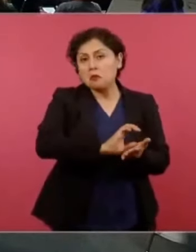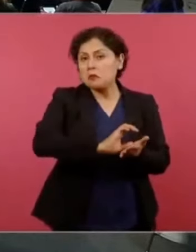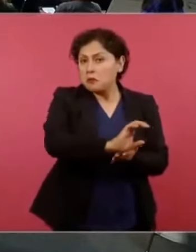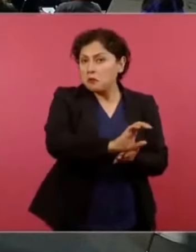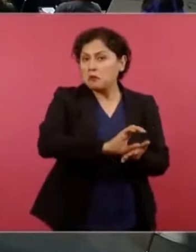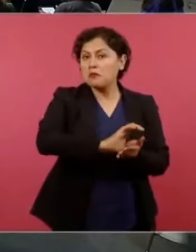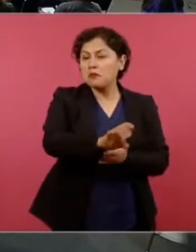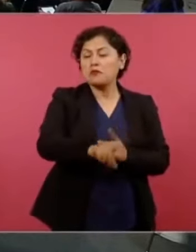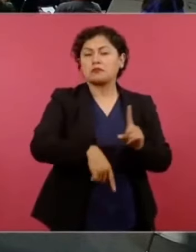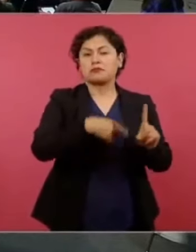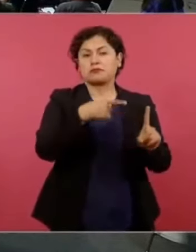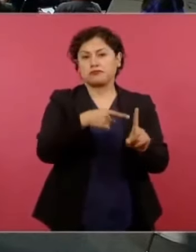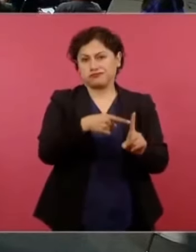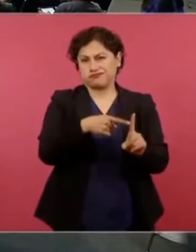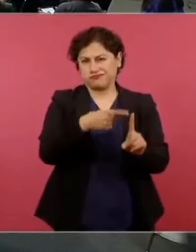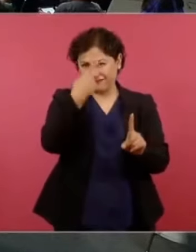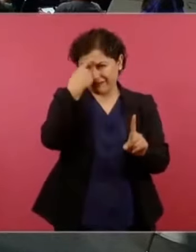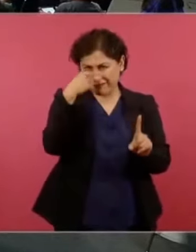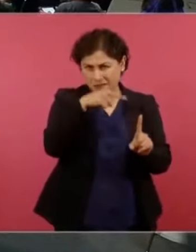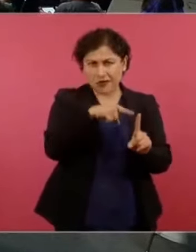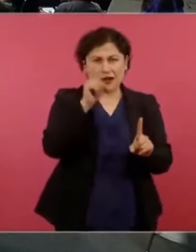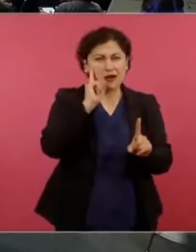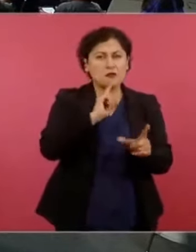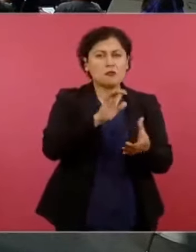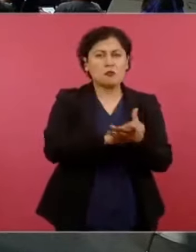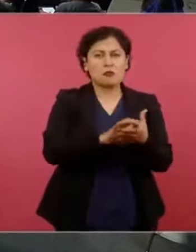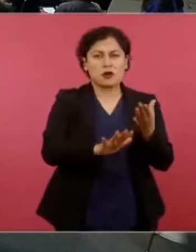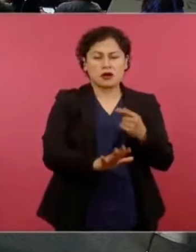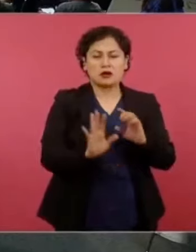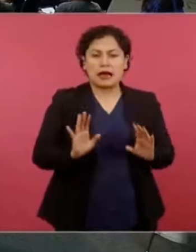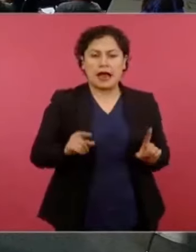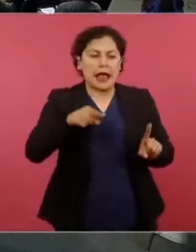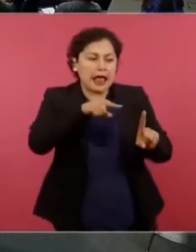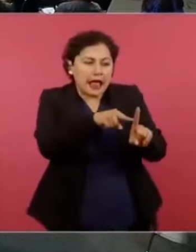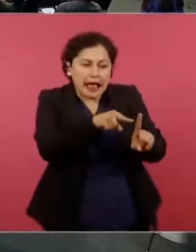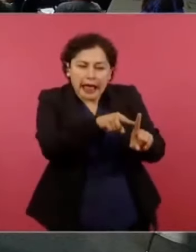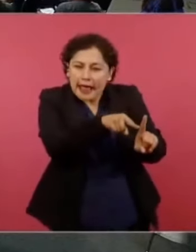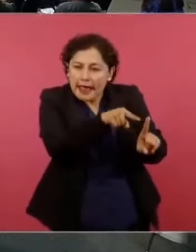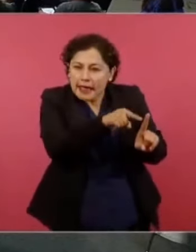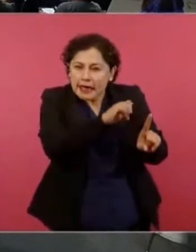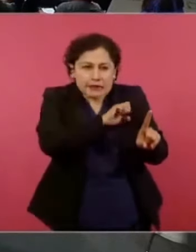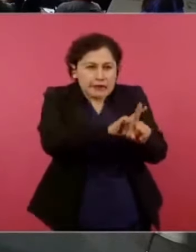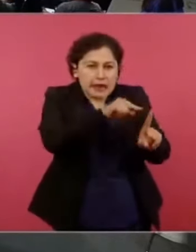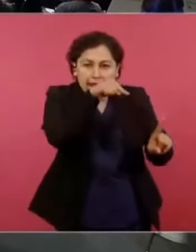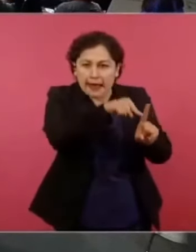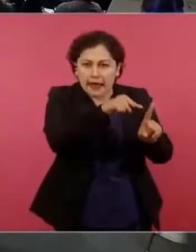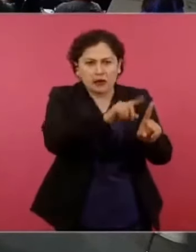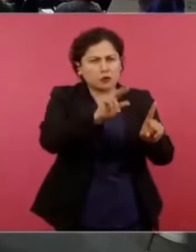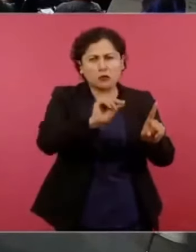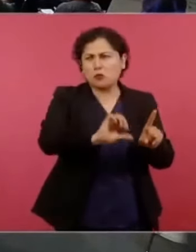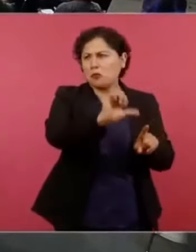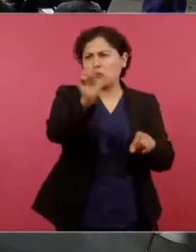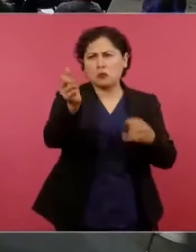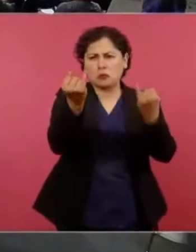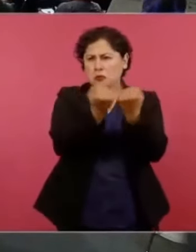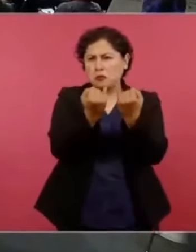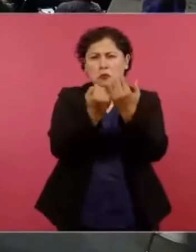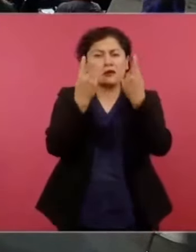sea independientemente de tratarse de ella o de quien sea y de que hubo un problema